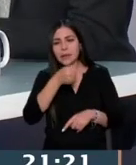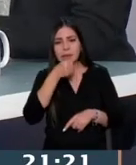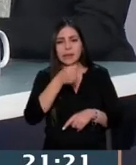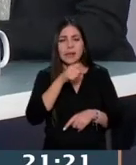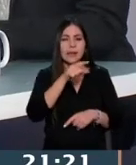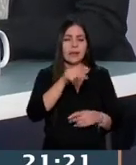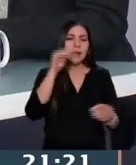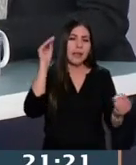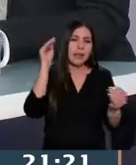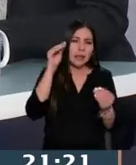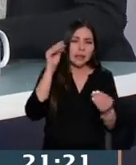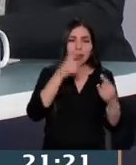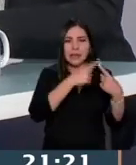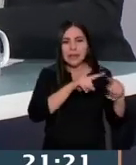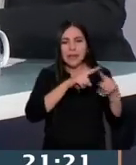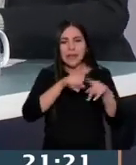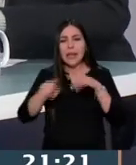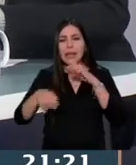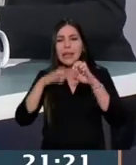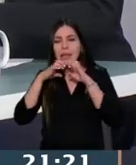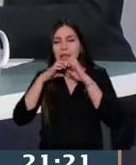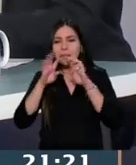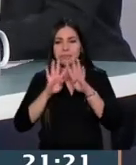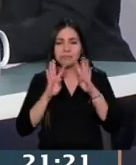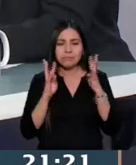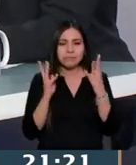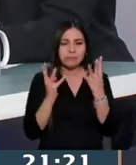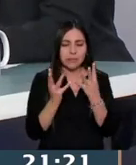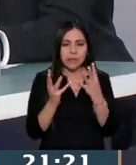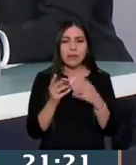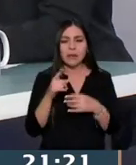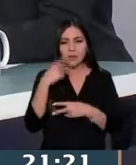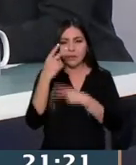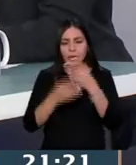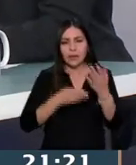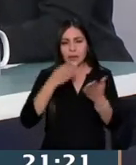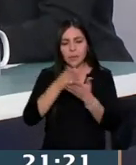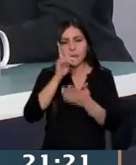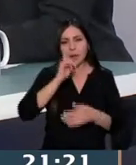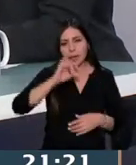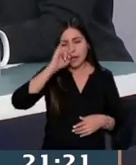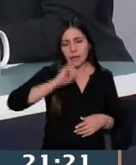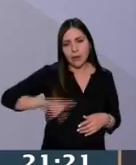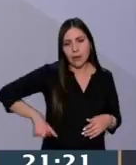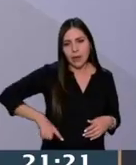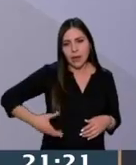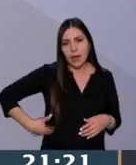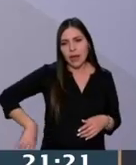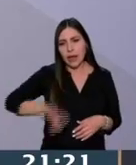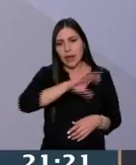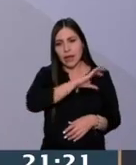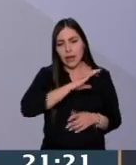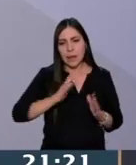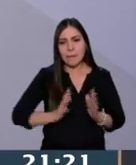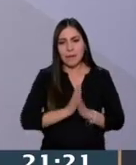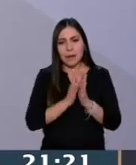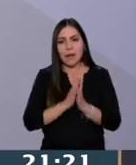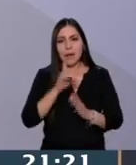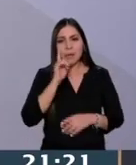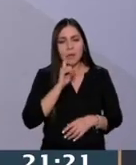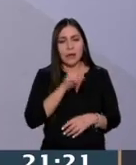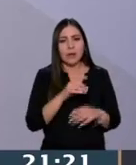debaten y a veces realizan entrevistas, participó justamente la jefa de gobierno, Claudia Sheinbaum, la doctora Sheinbaum, y